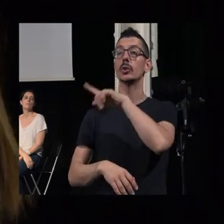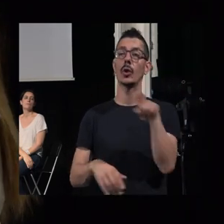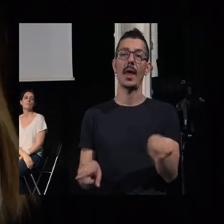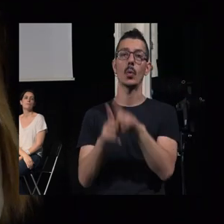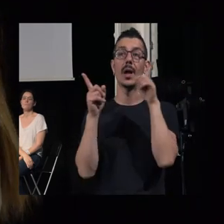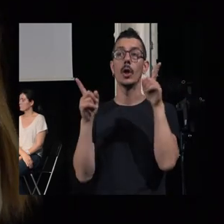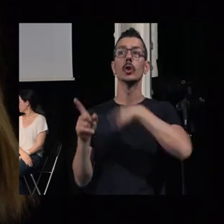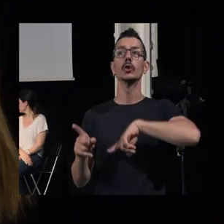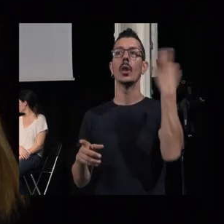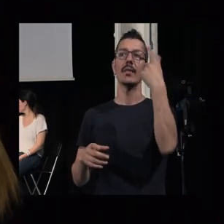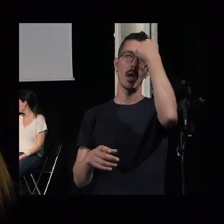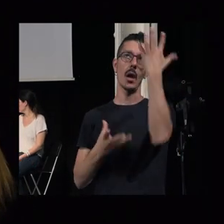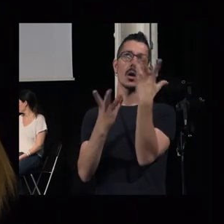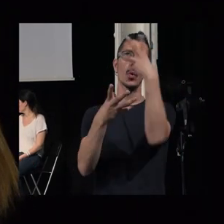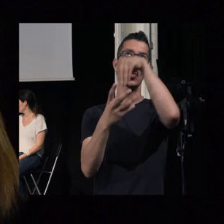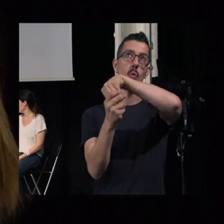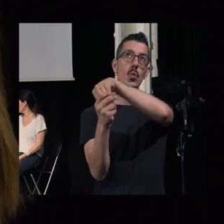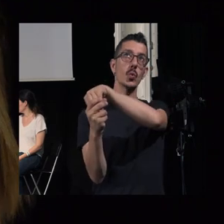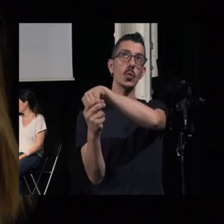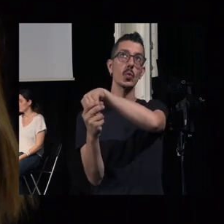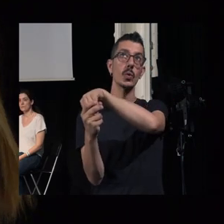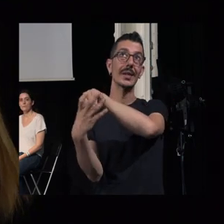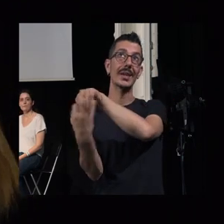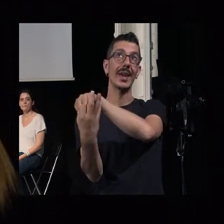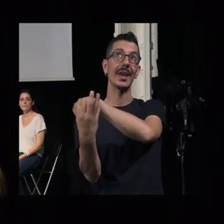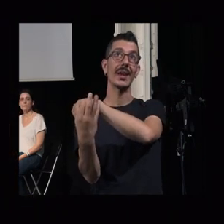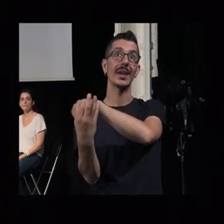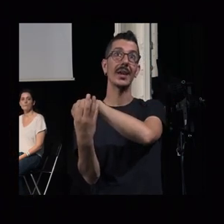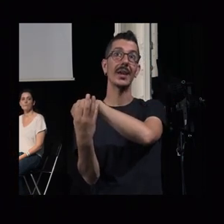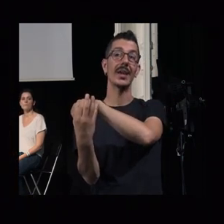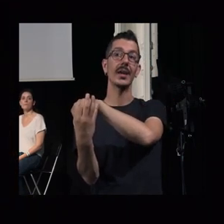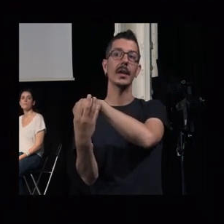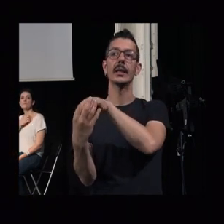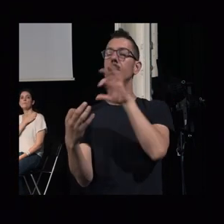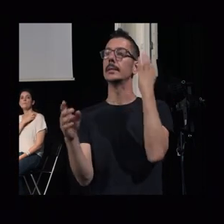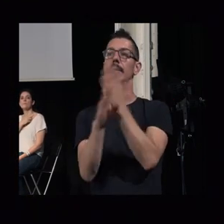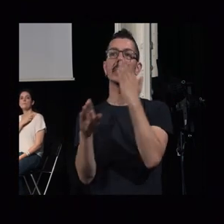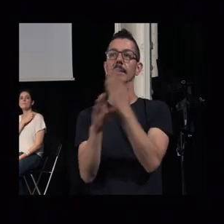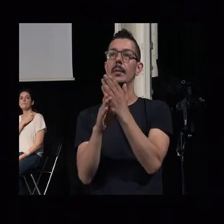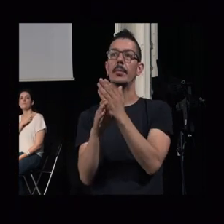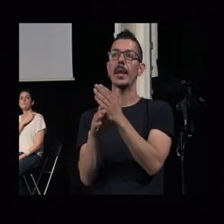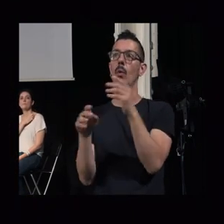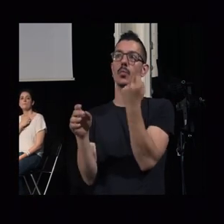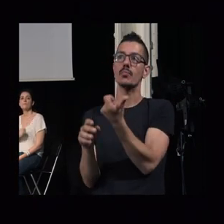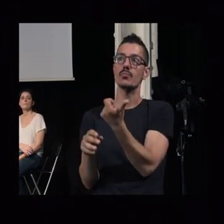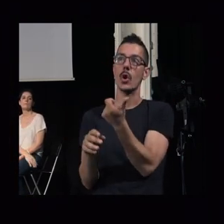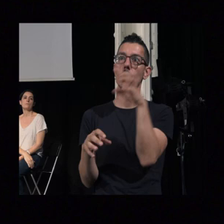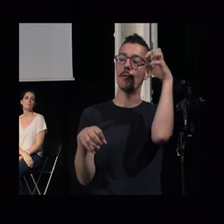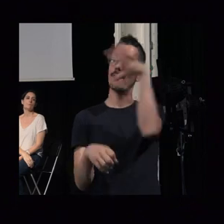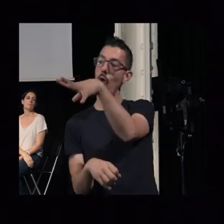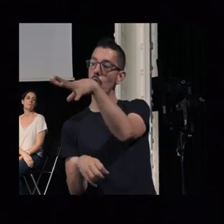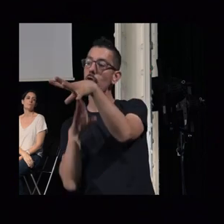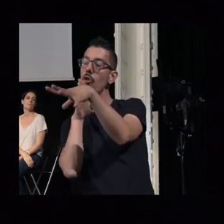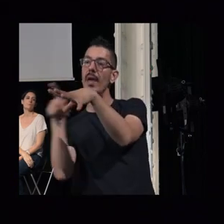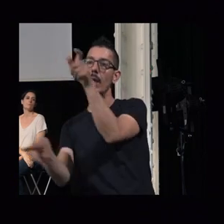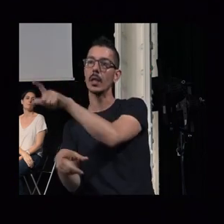cuenta que siempre tenemos a las trabajadoras sexuales en el punto de mira. Primero se nos cuestiona si